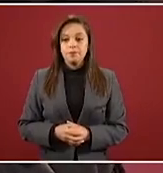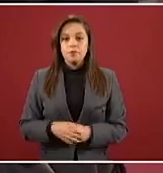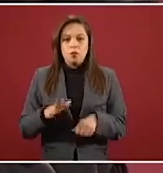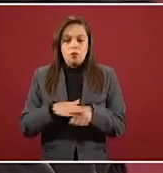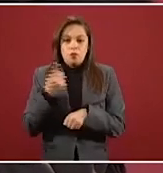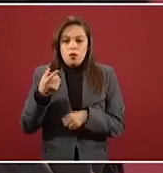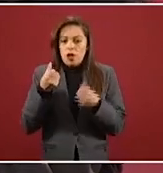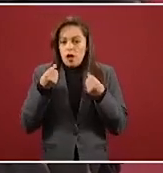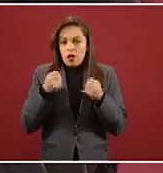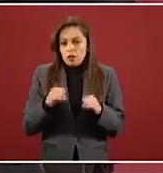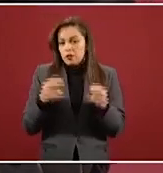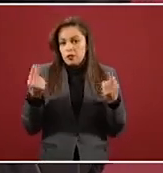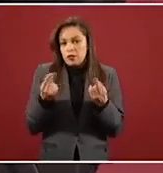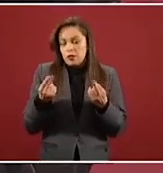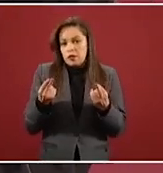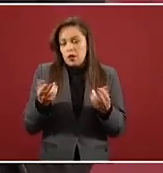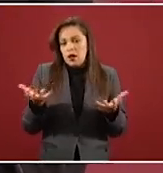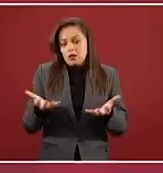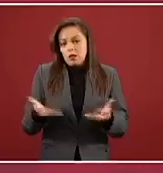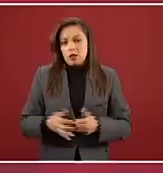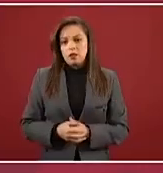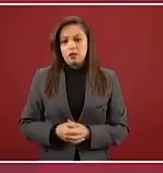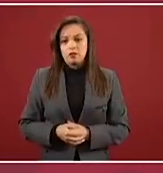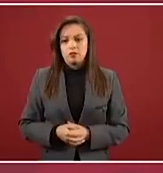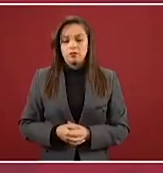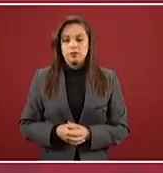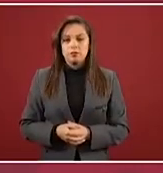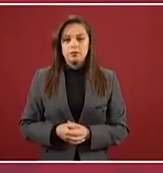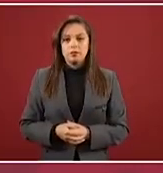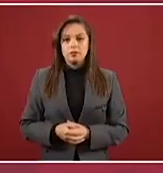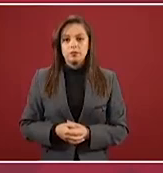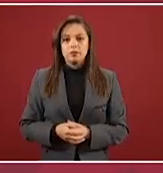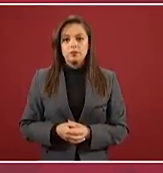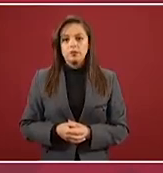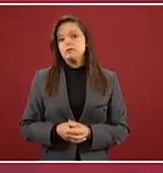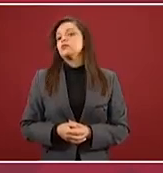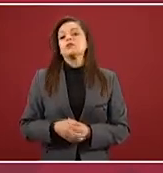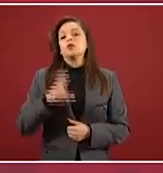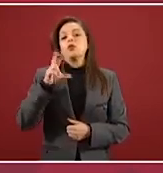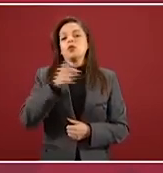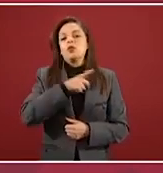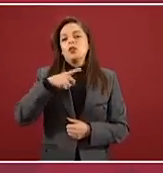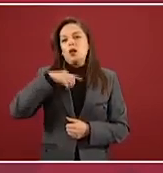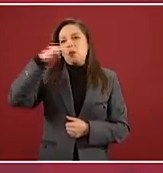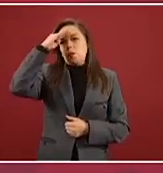no pensar como siempre en los chivos expiatorios,